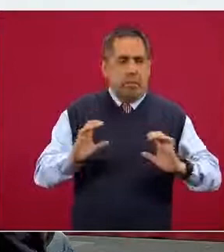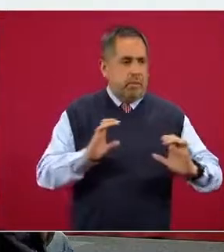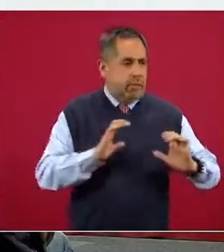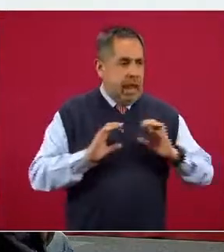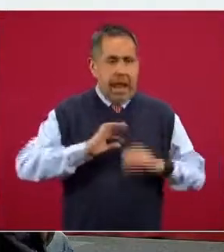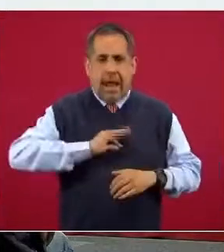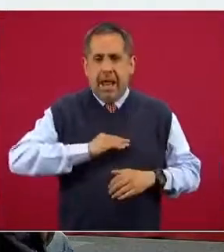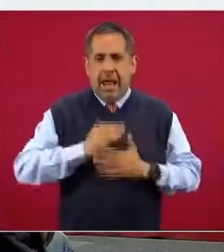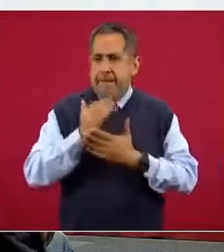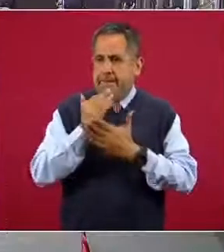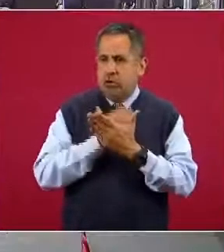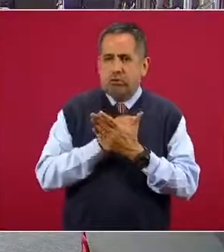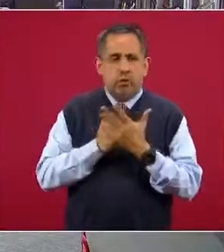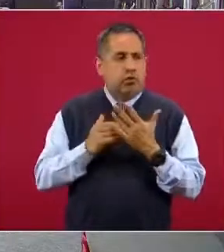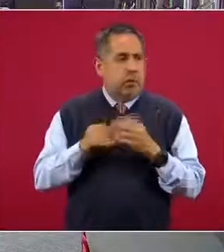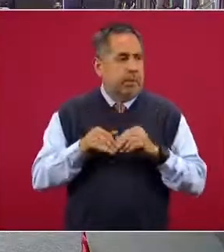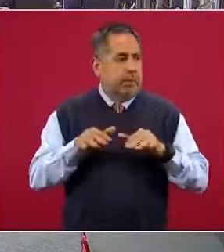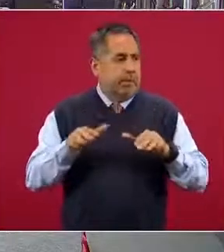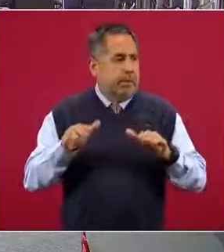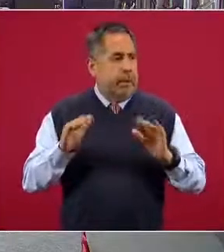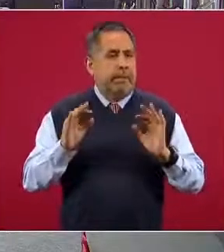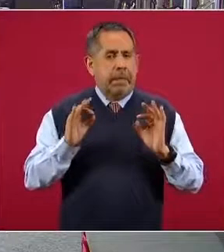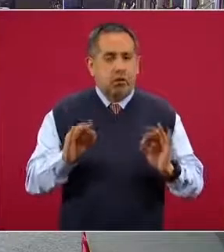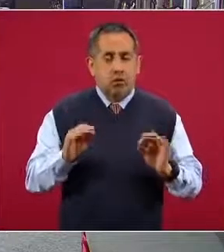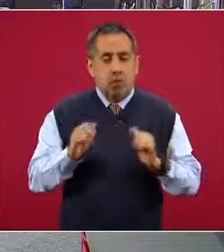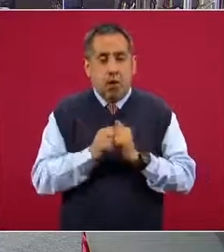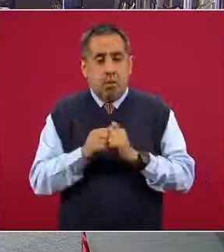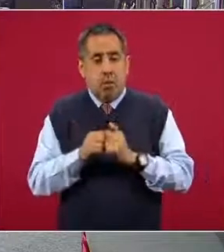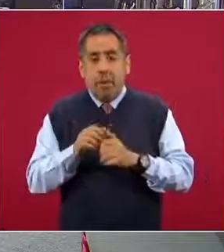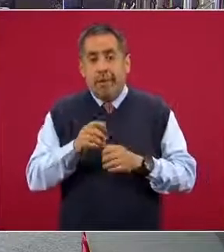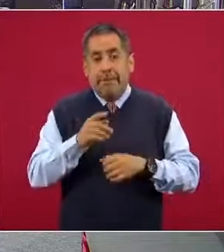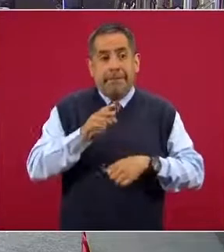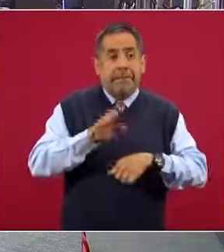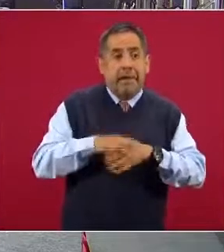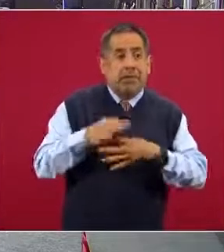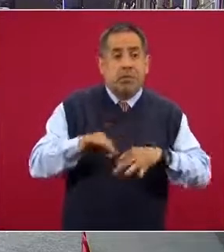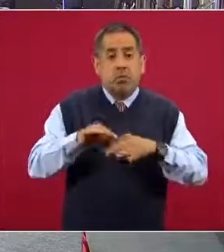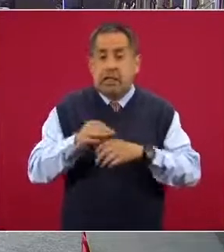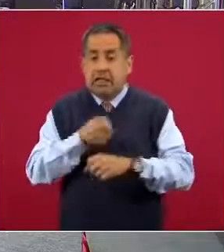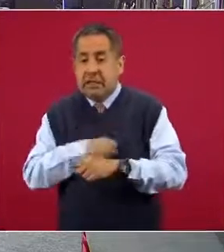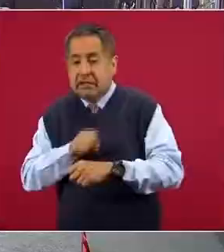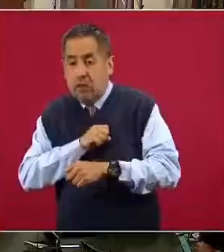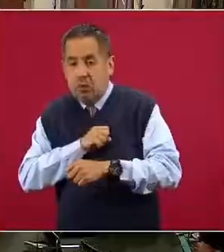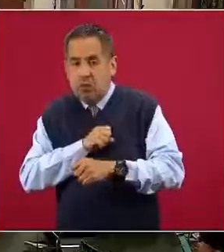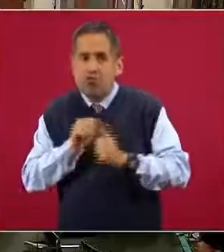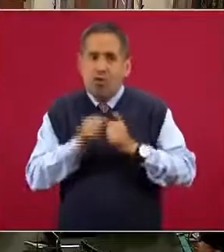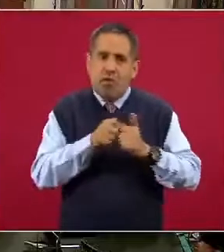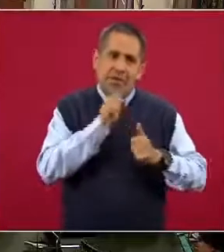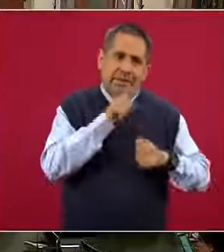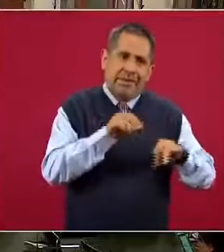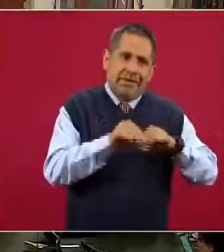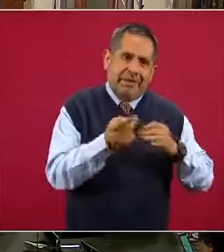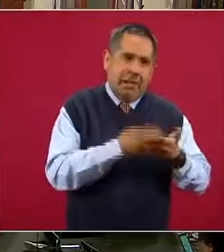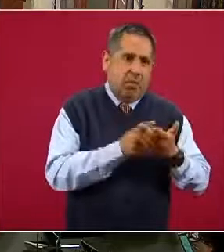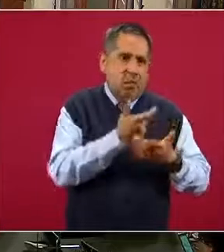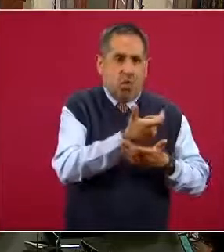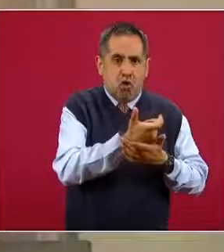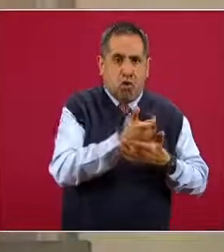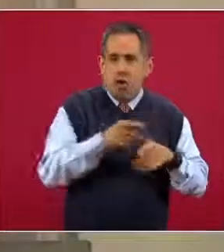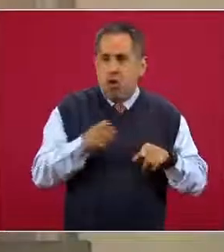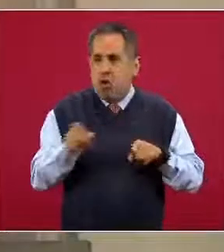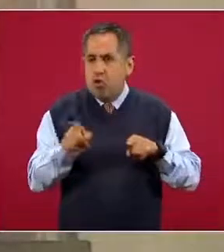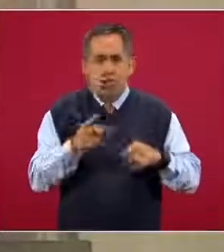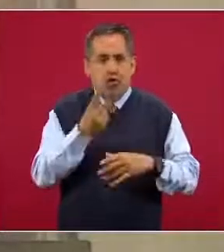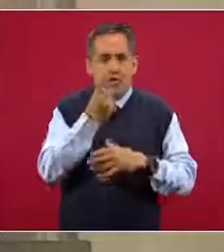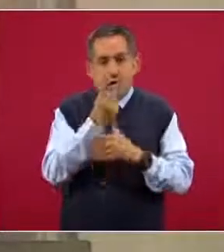epidemia, llevando a cabo este balance que hay entre priorizar la salud de la población, pero también el bienestar social, que